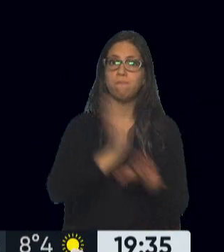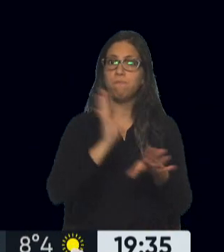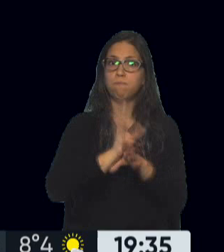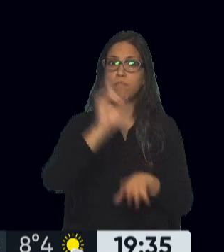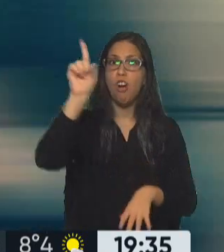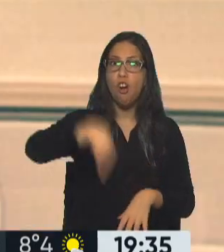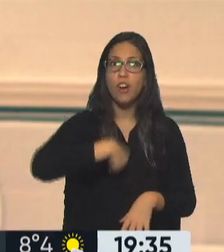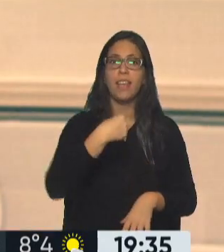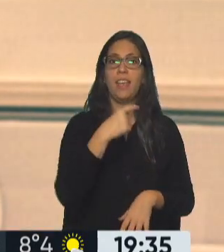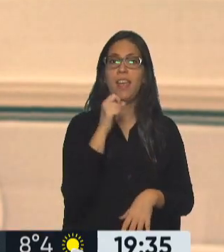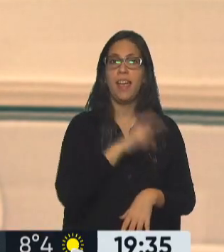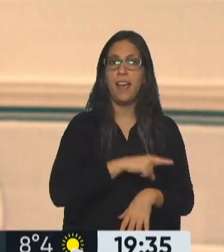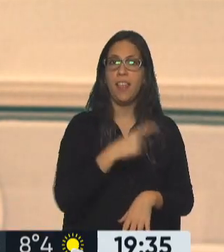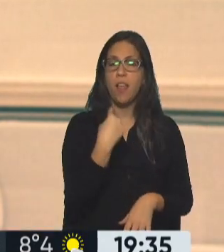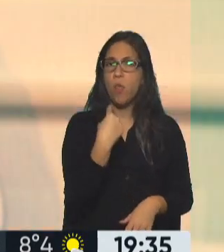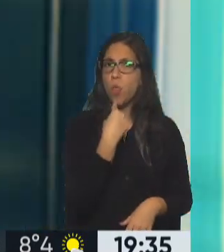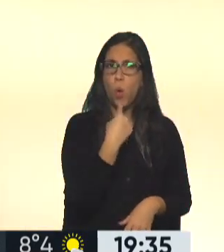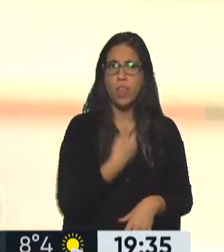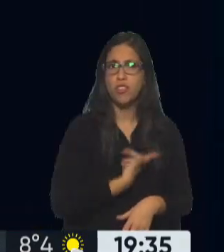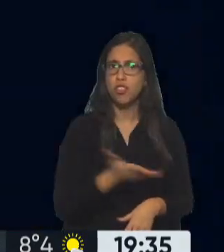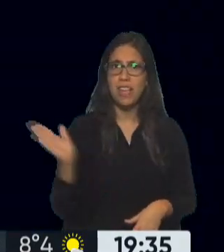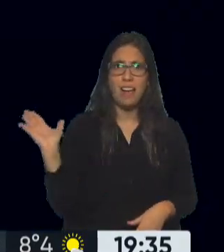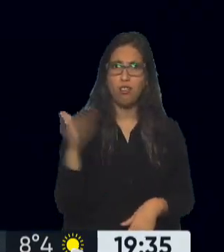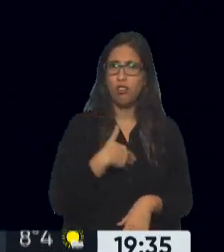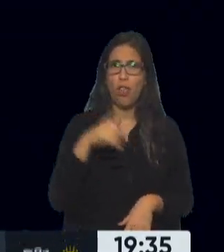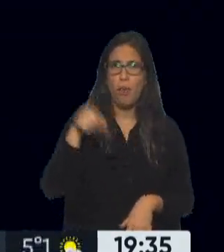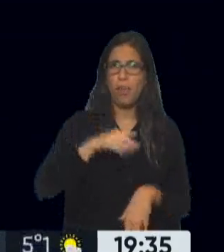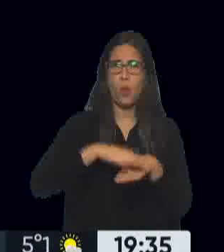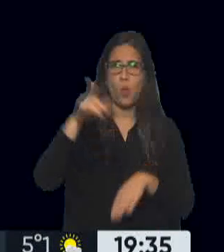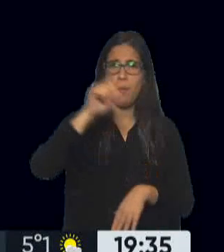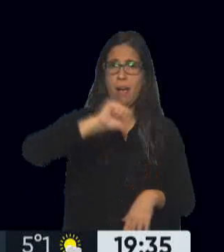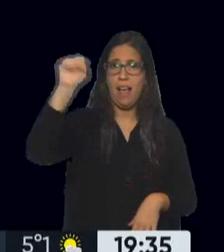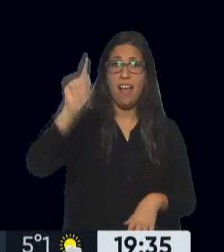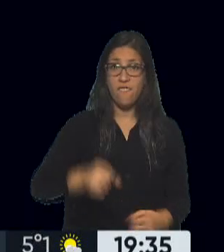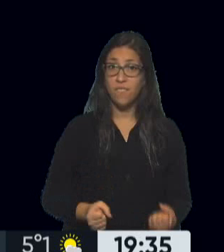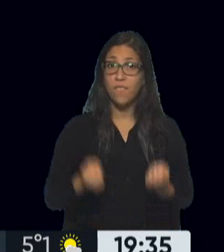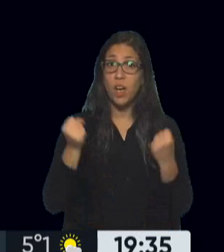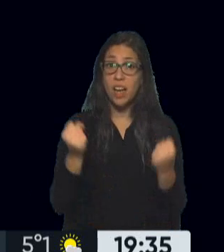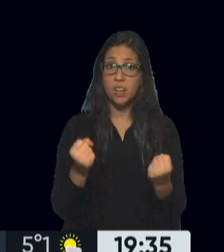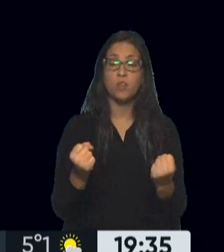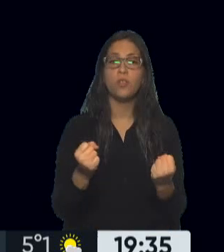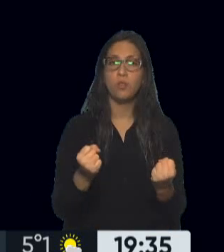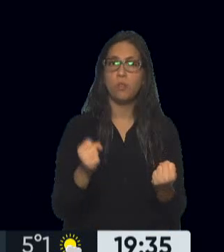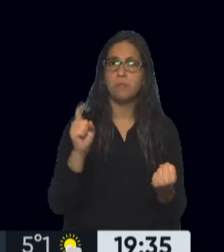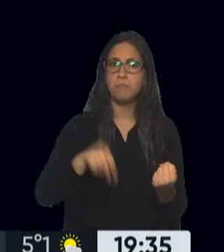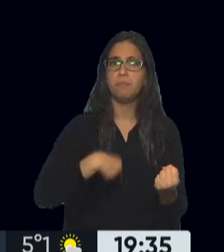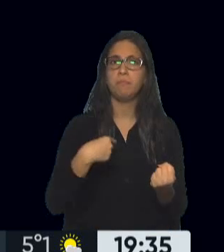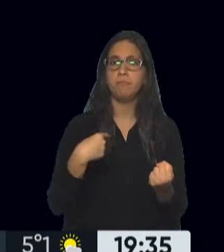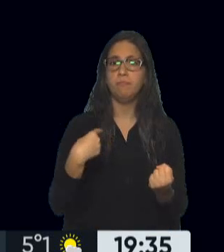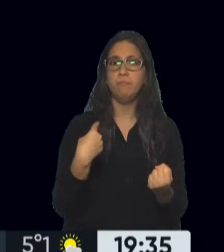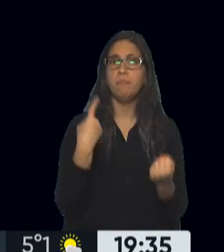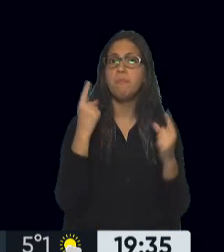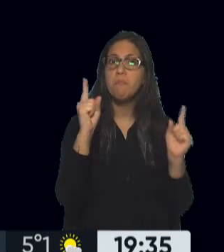de todas las incertidumbres sociales. Este esfuerzo se llevará a cabo sin perder en